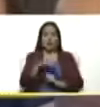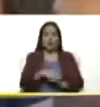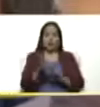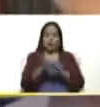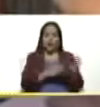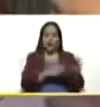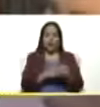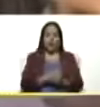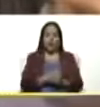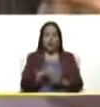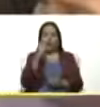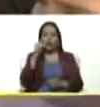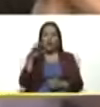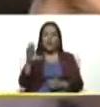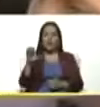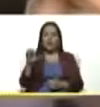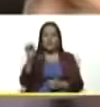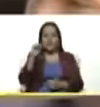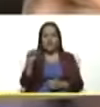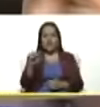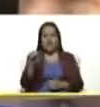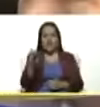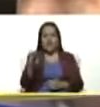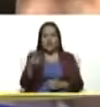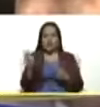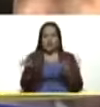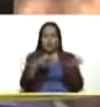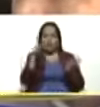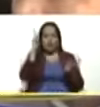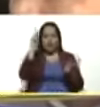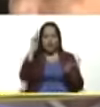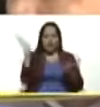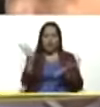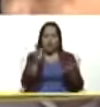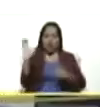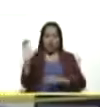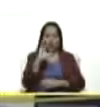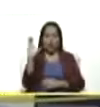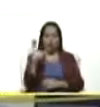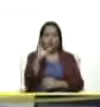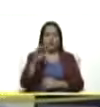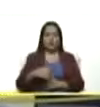Echeverry, Colombia. Bienvenido, profesor.